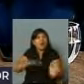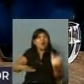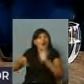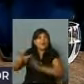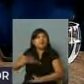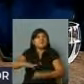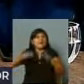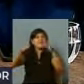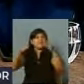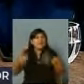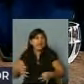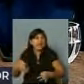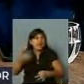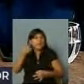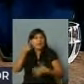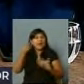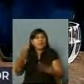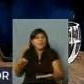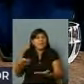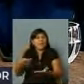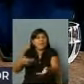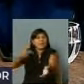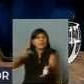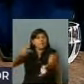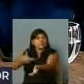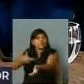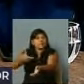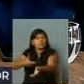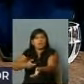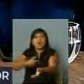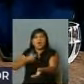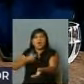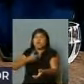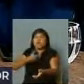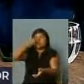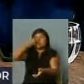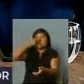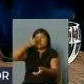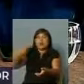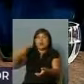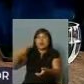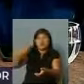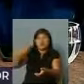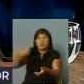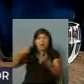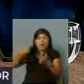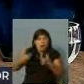podamos tener un control sanitario con Sanidad de Frontera,